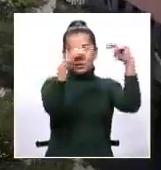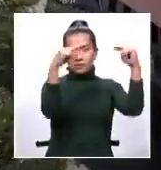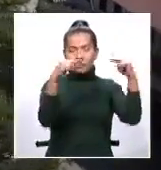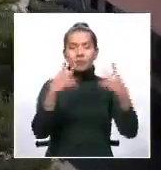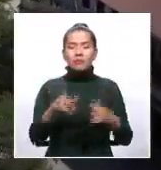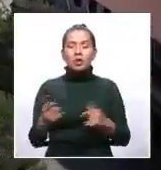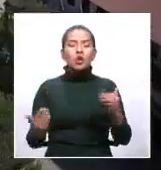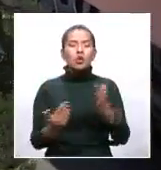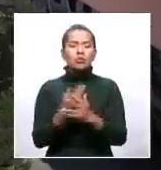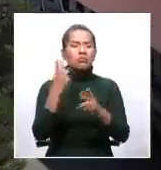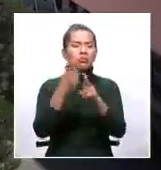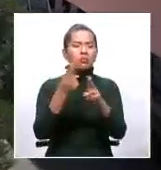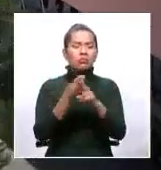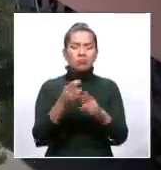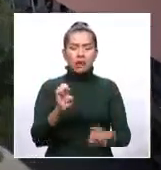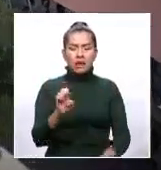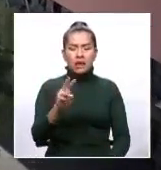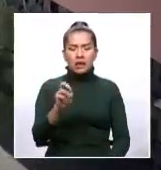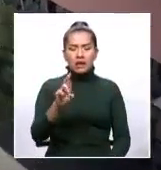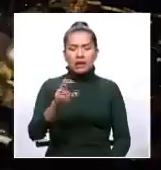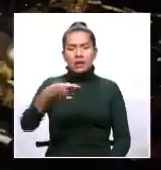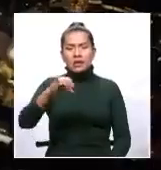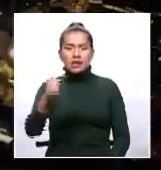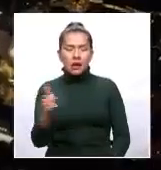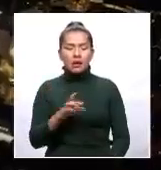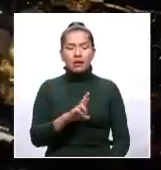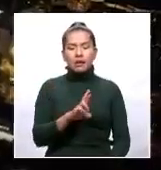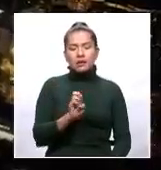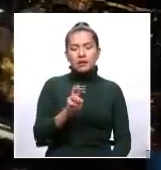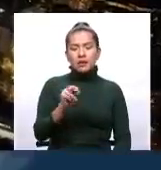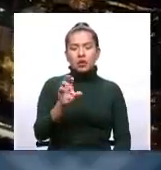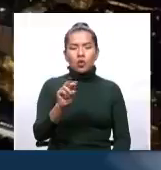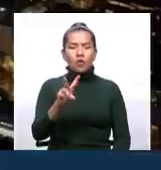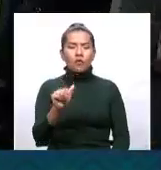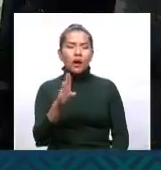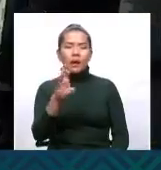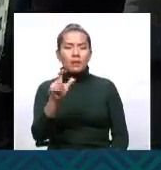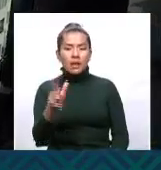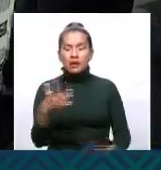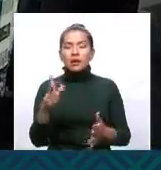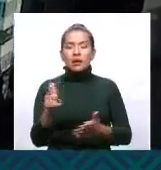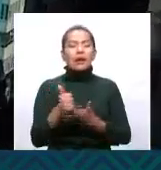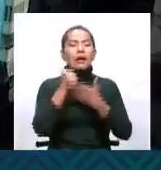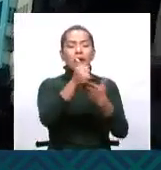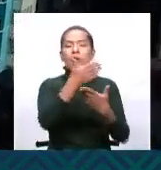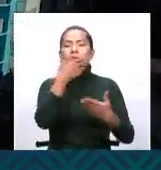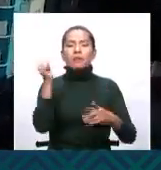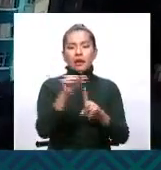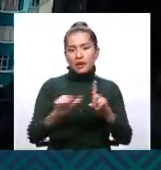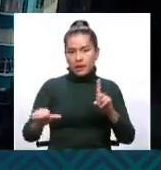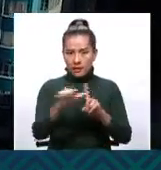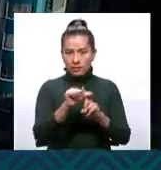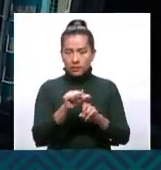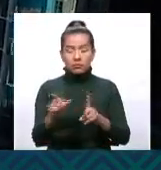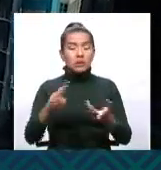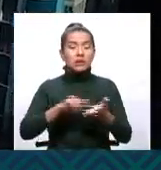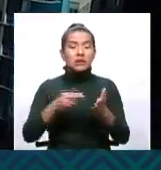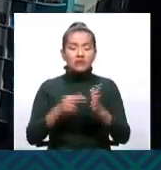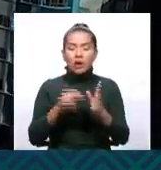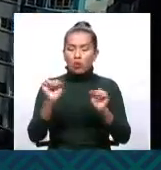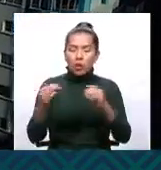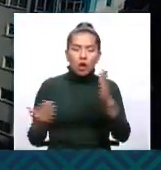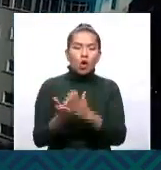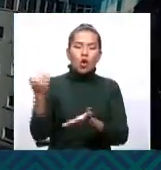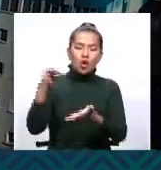denominadas energías renovables o amigables con el medio ambiente. El impacto ha sido tan favorable que esto ha permitido la reducción de la quema de 7